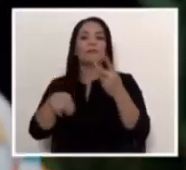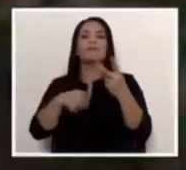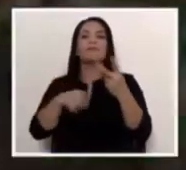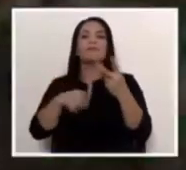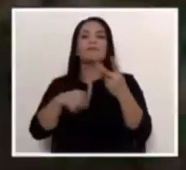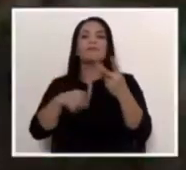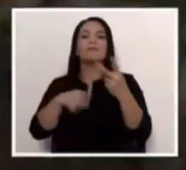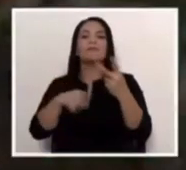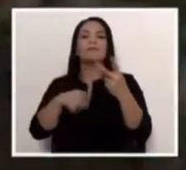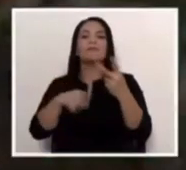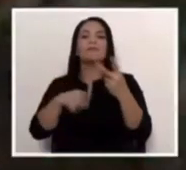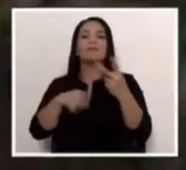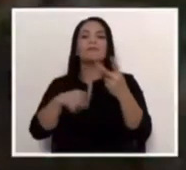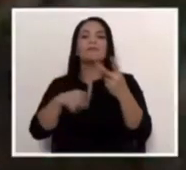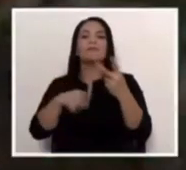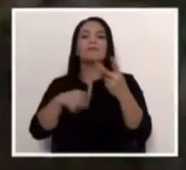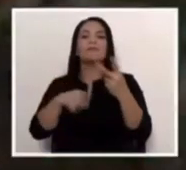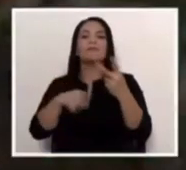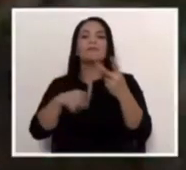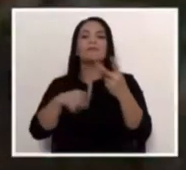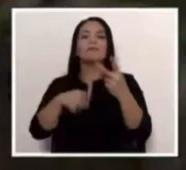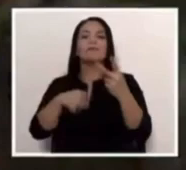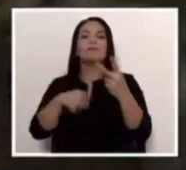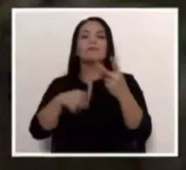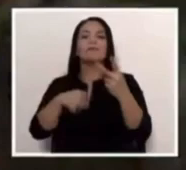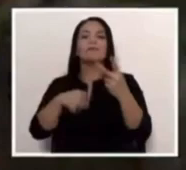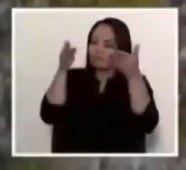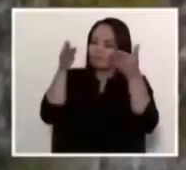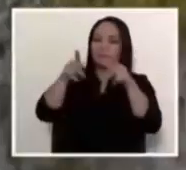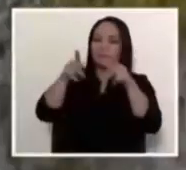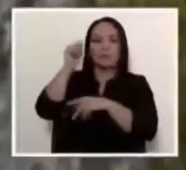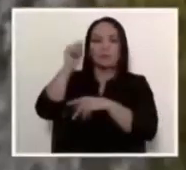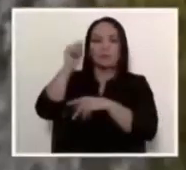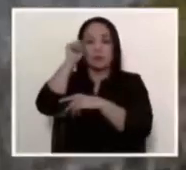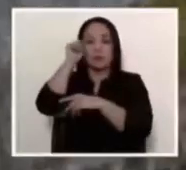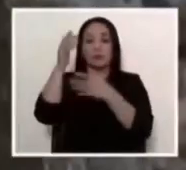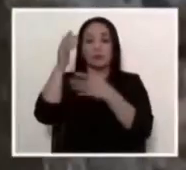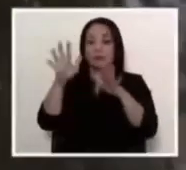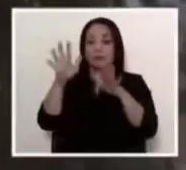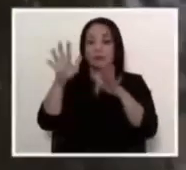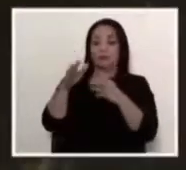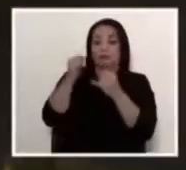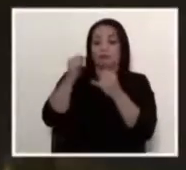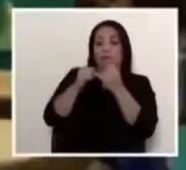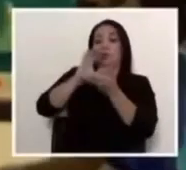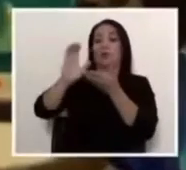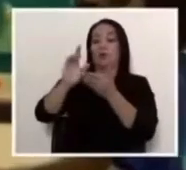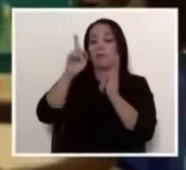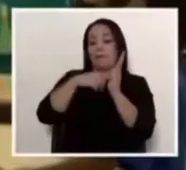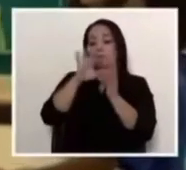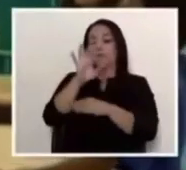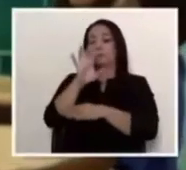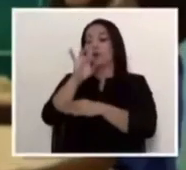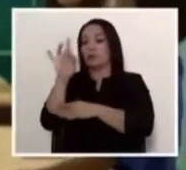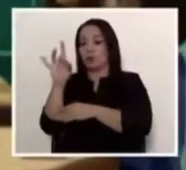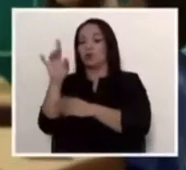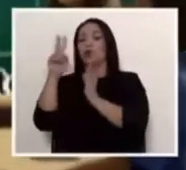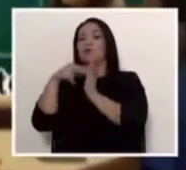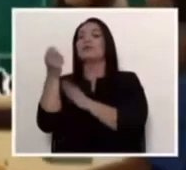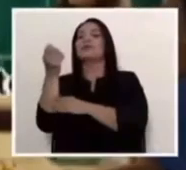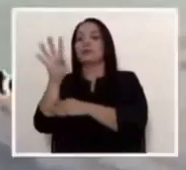a Distancia. Pone en la mira a la población adulta egresada de secundaria entre 1988 y